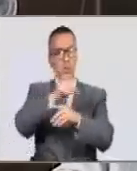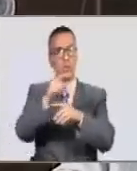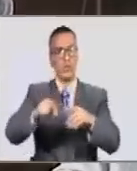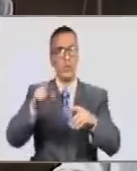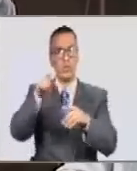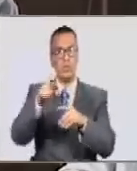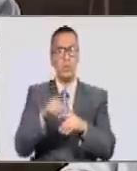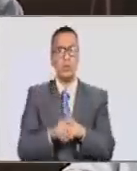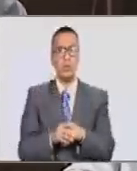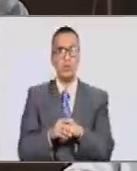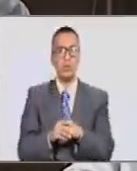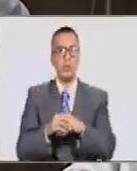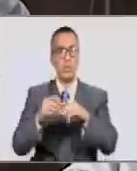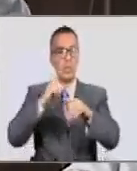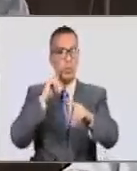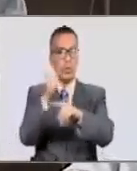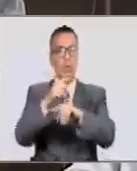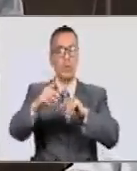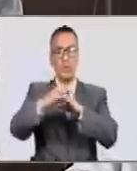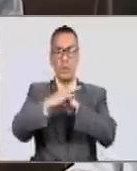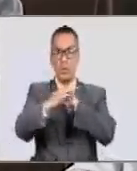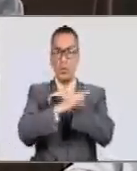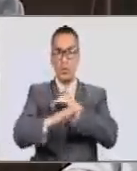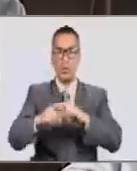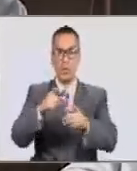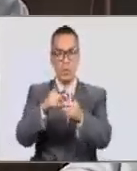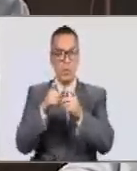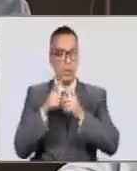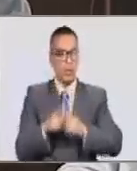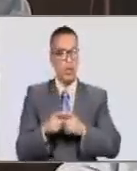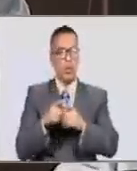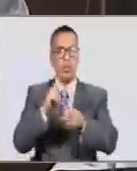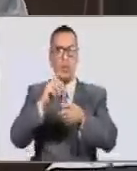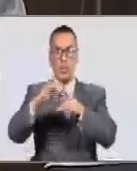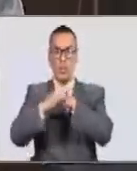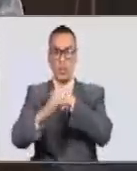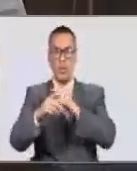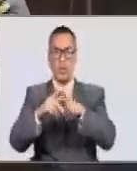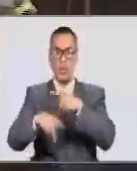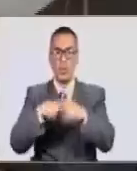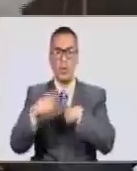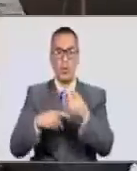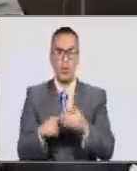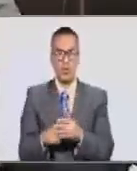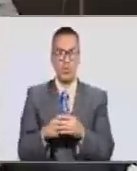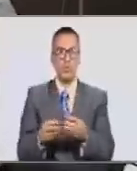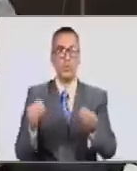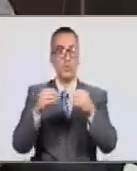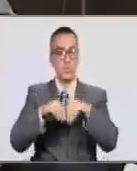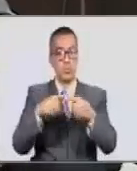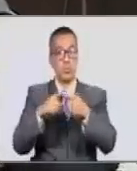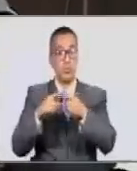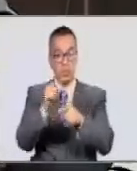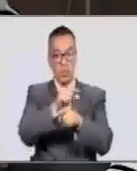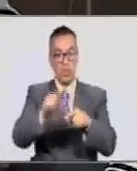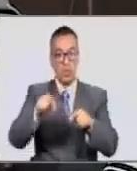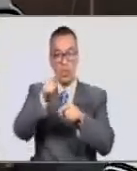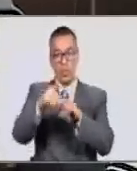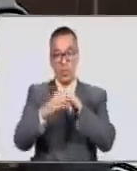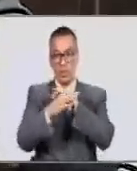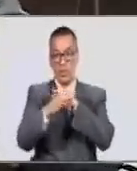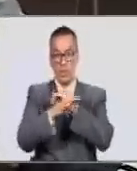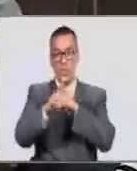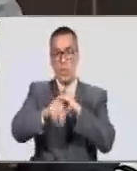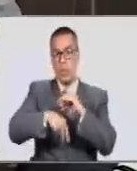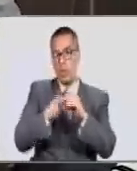de ese estado. Una ordenanza municipal que establezca tributos en determinado municipio genera impacto sobre cualquier ciudadano de ese municipio, en